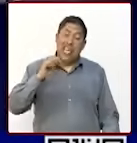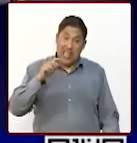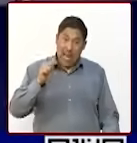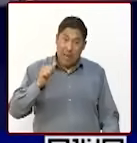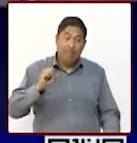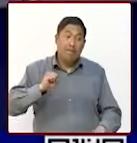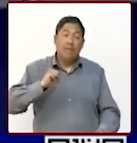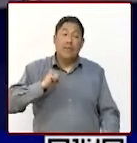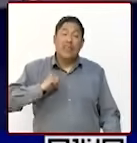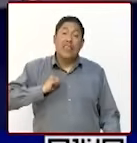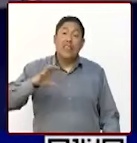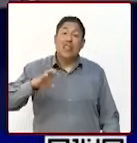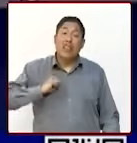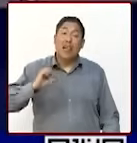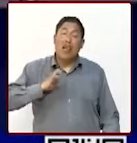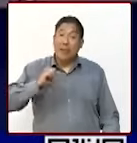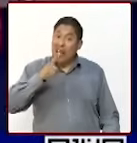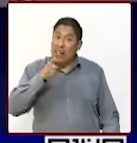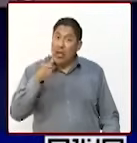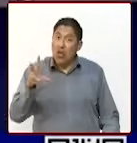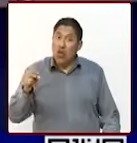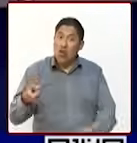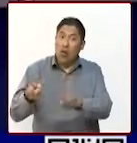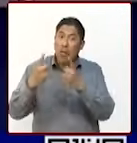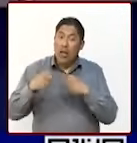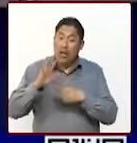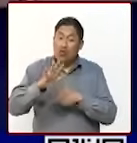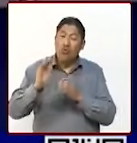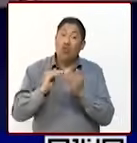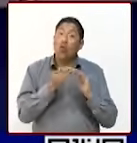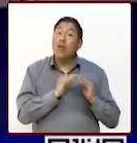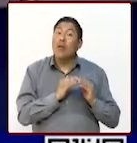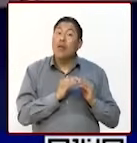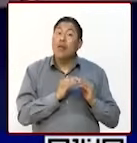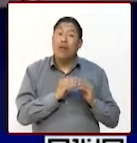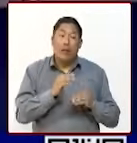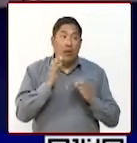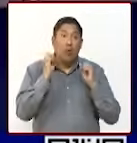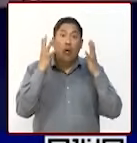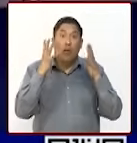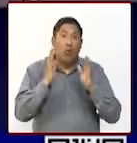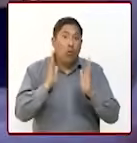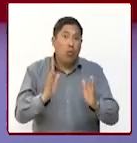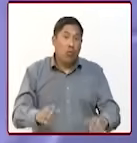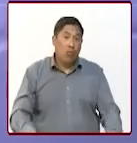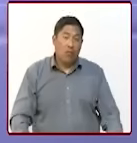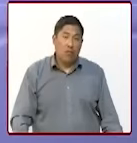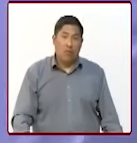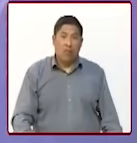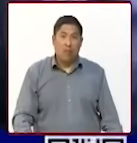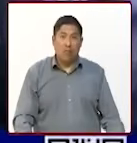donde la multa para quienes no vayan a hacerse censar a sus comunidades, escuche de cuánto es.